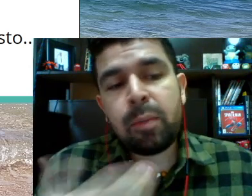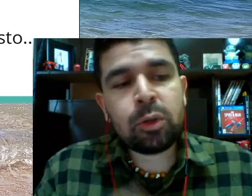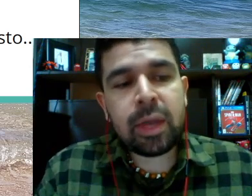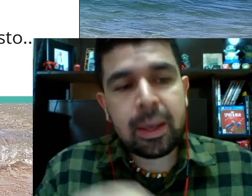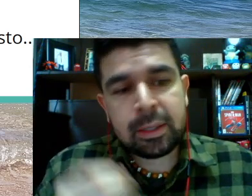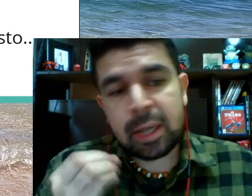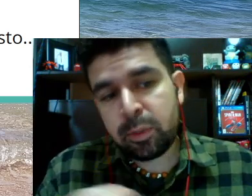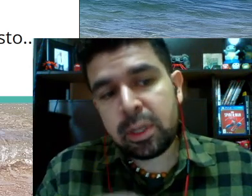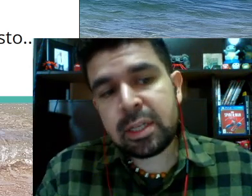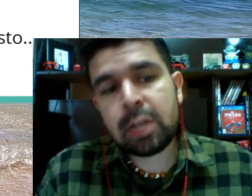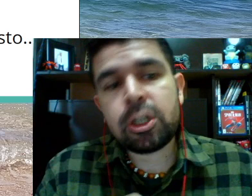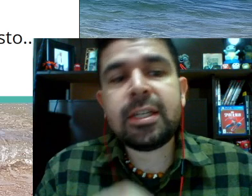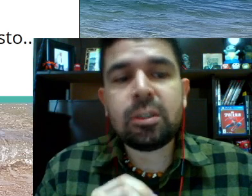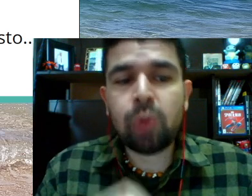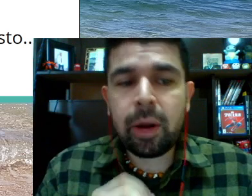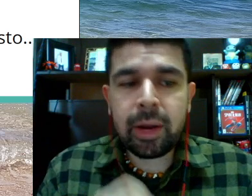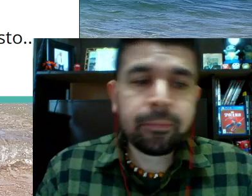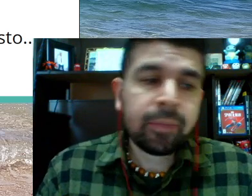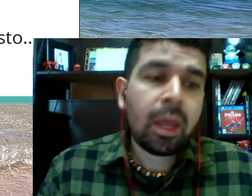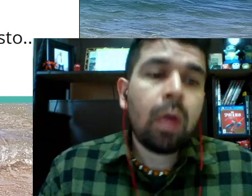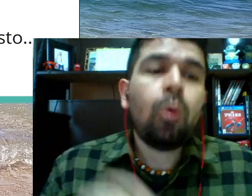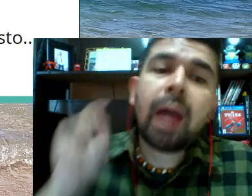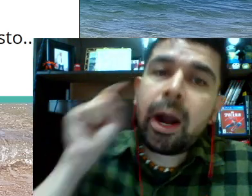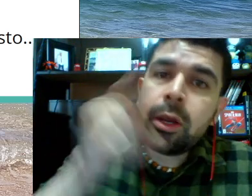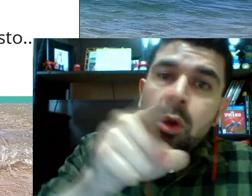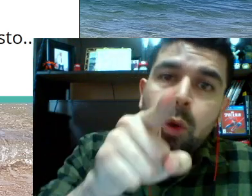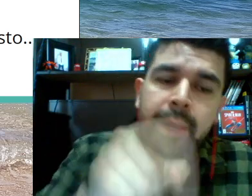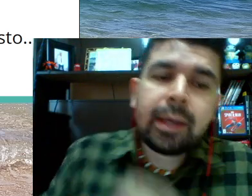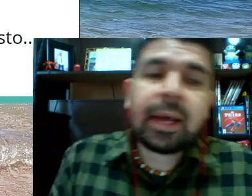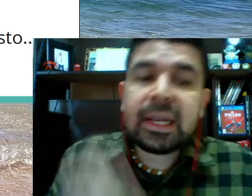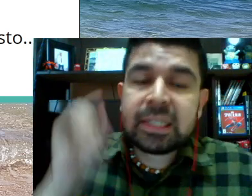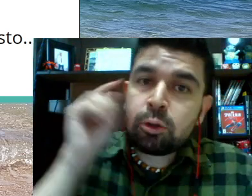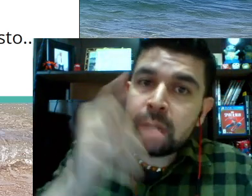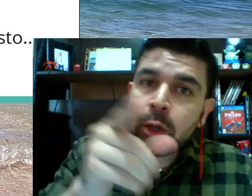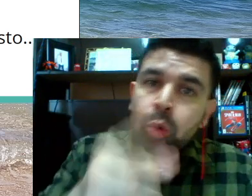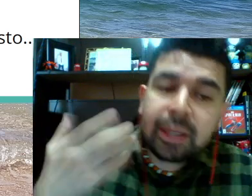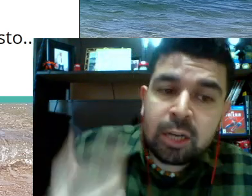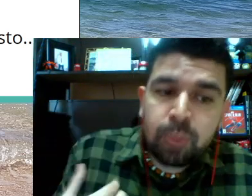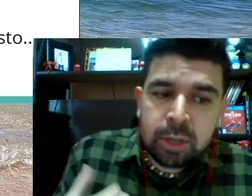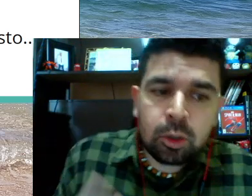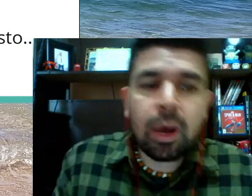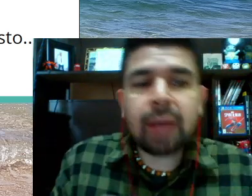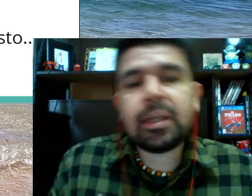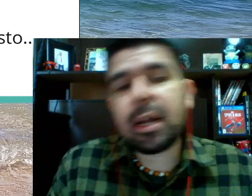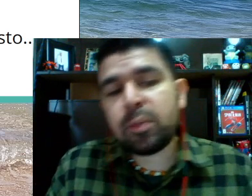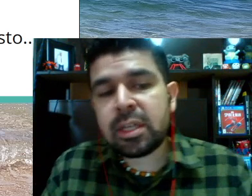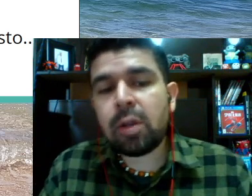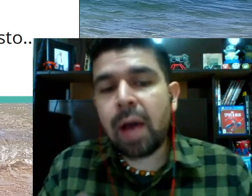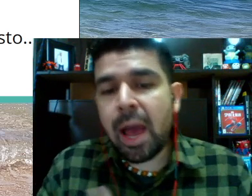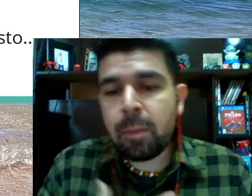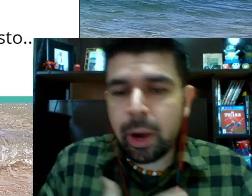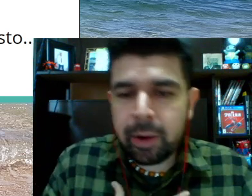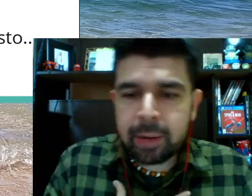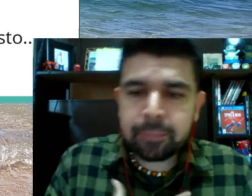strike puesto ella se responde diciendo si es where in what are you where in que estás usando tu que 3 puesto tú se responde diciendo